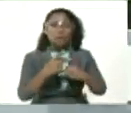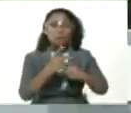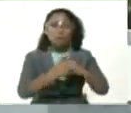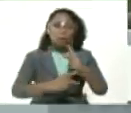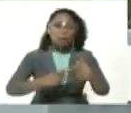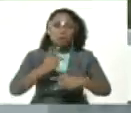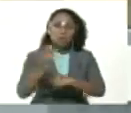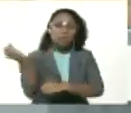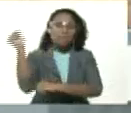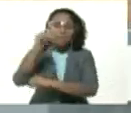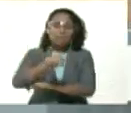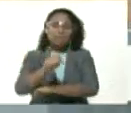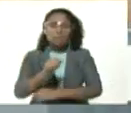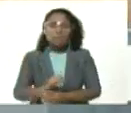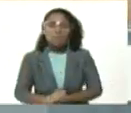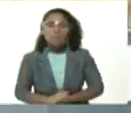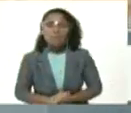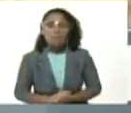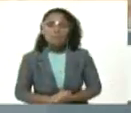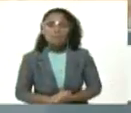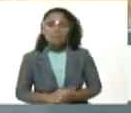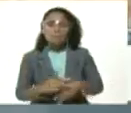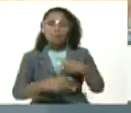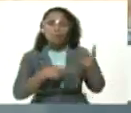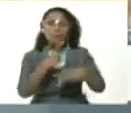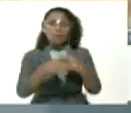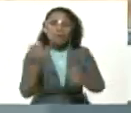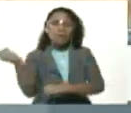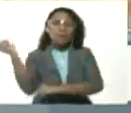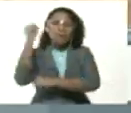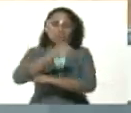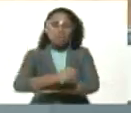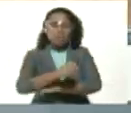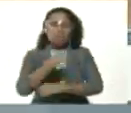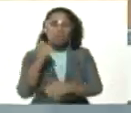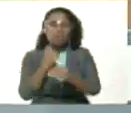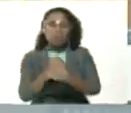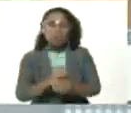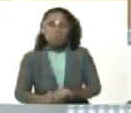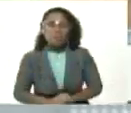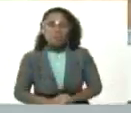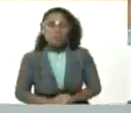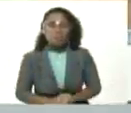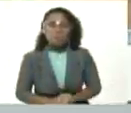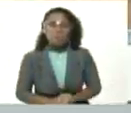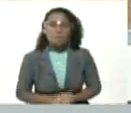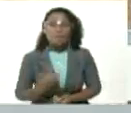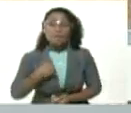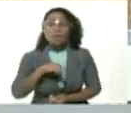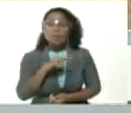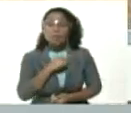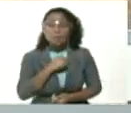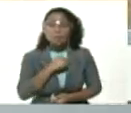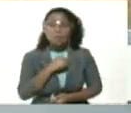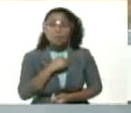Producir es vencer. Producir es vencer. Y nosotros